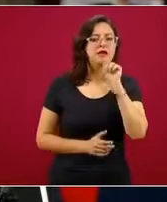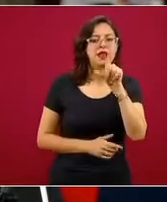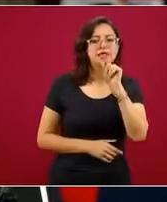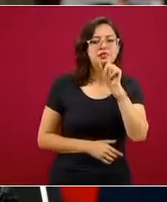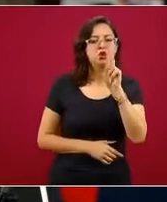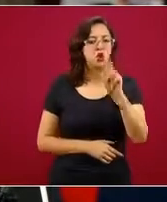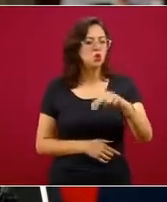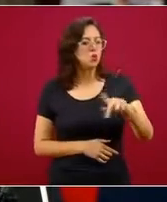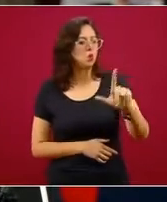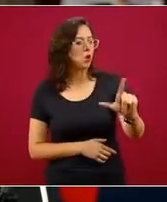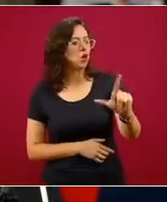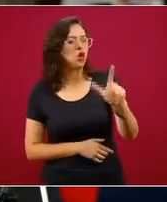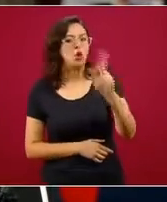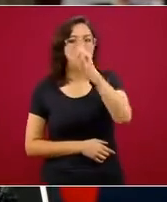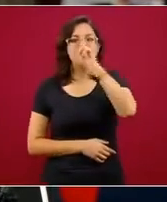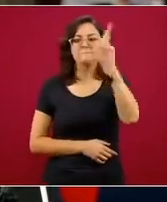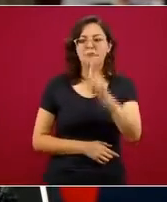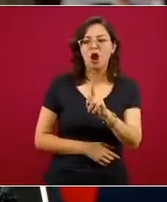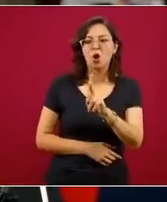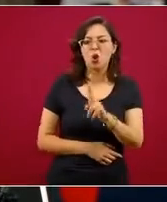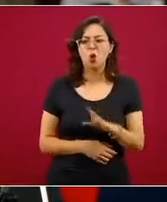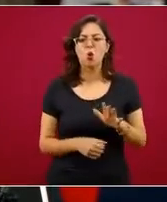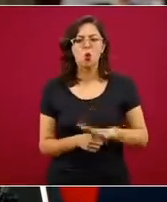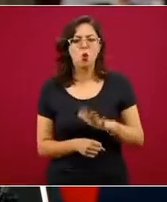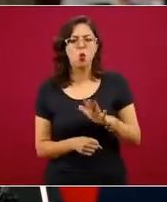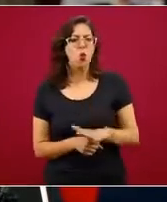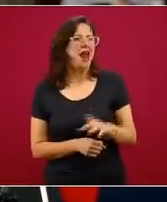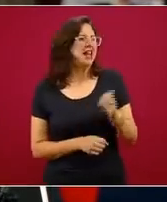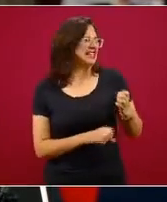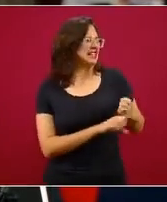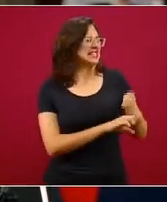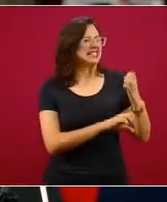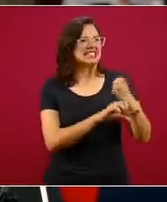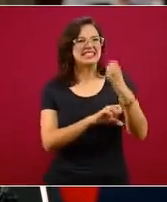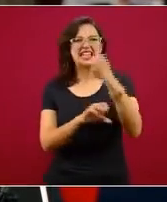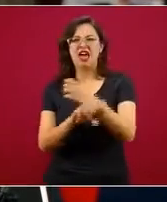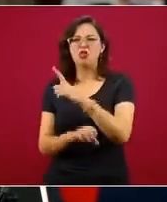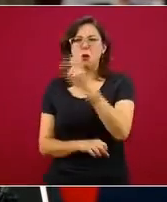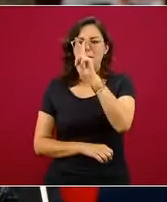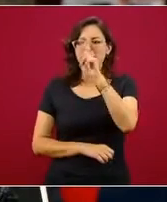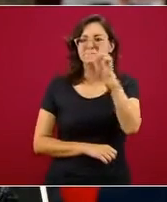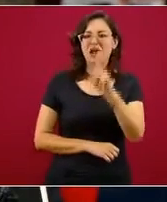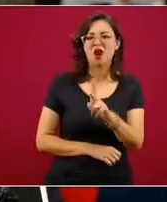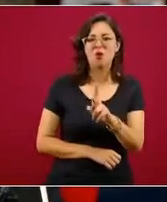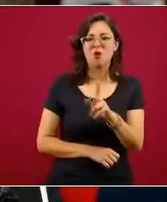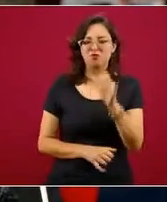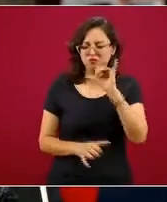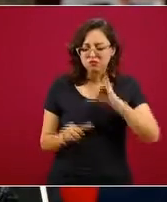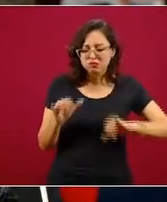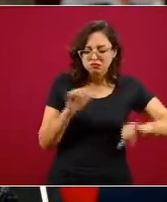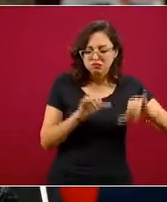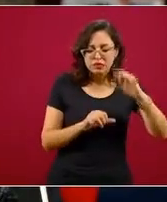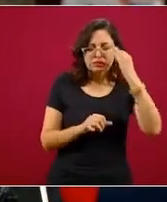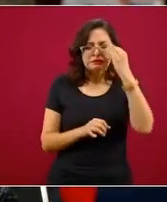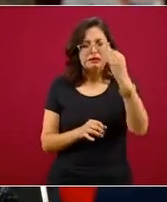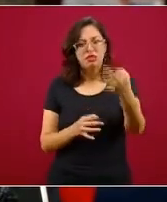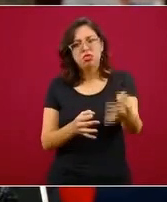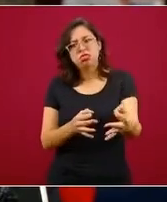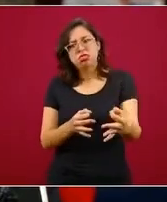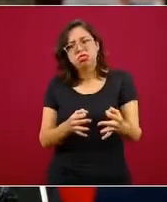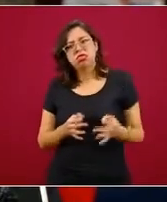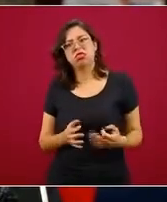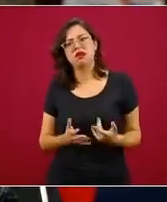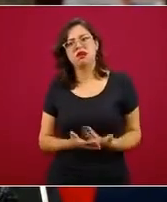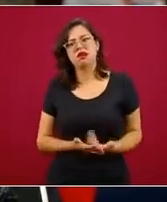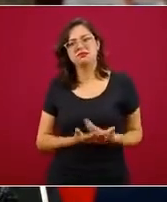León, pero ¿qué estados son los que están en este momento con ese problema de retrasar tanto las pruebas? Usted mencionaba,